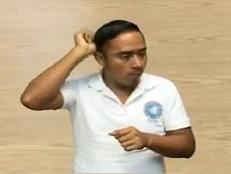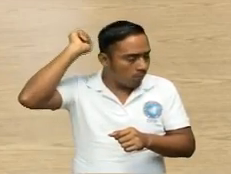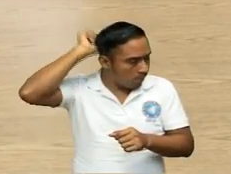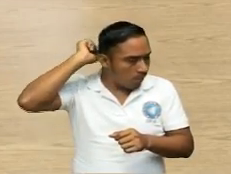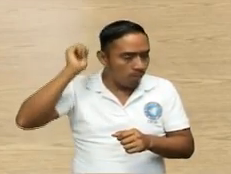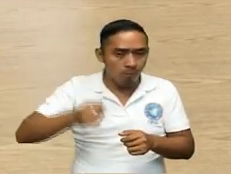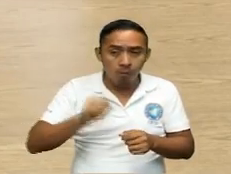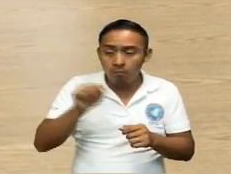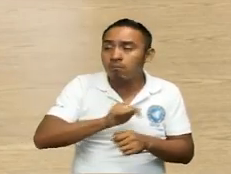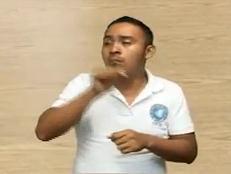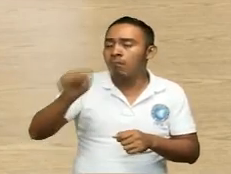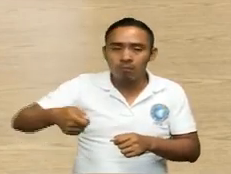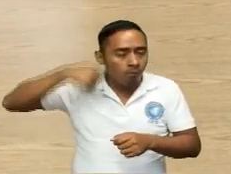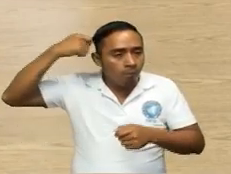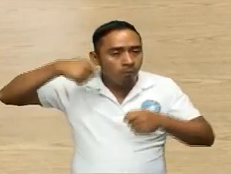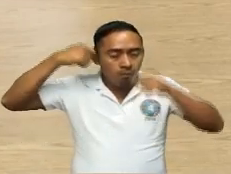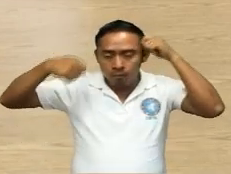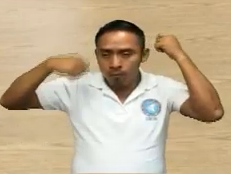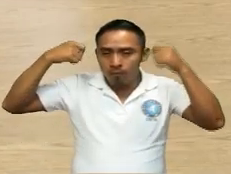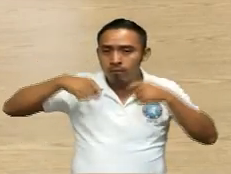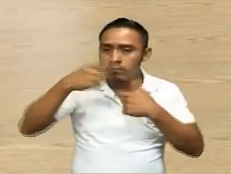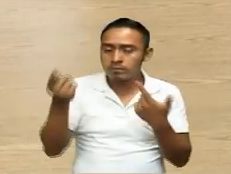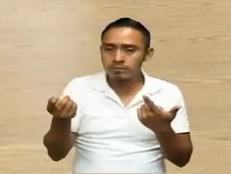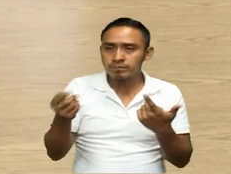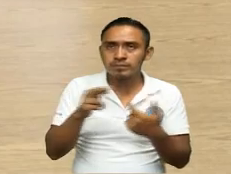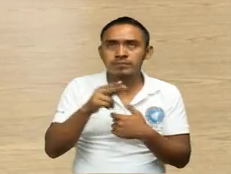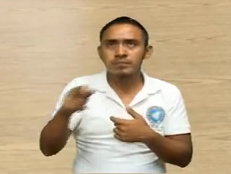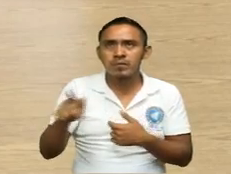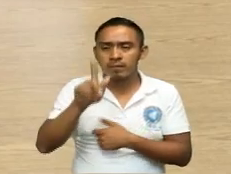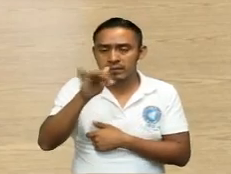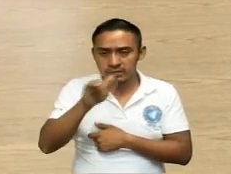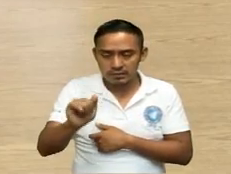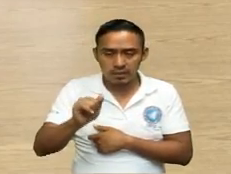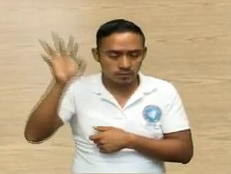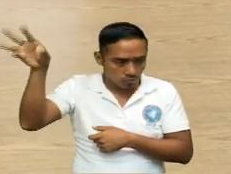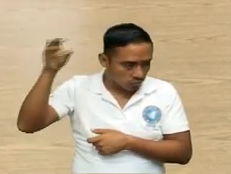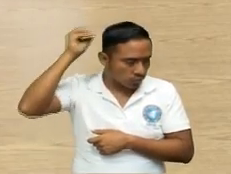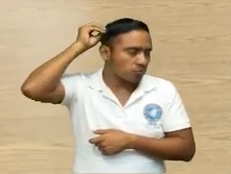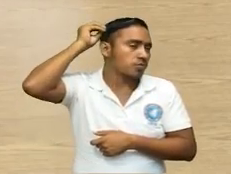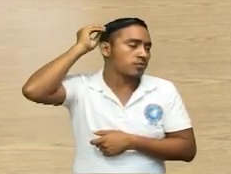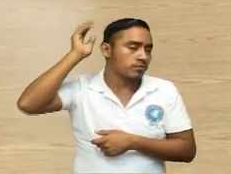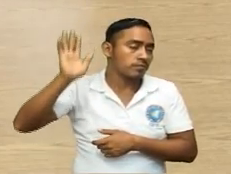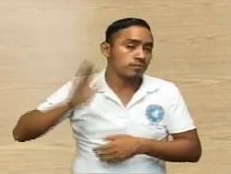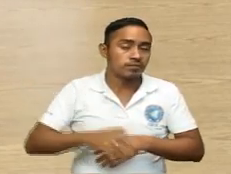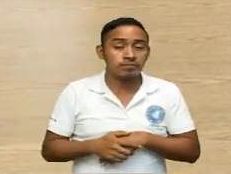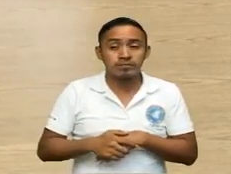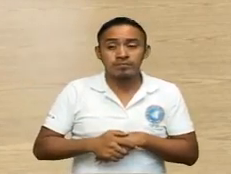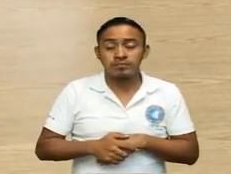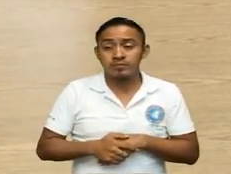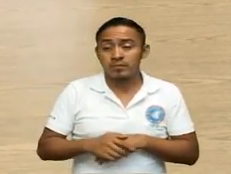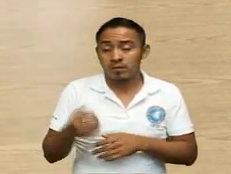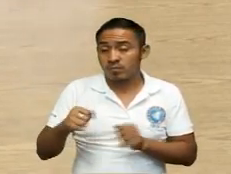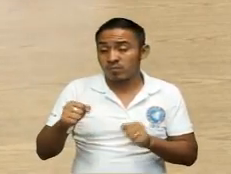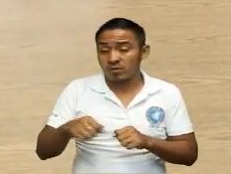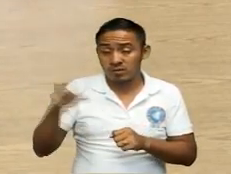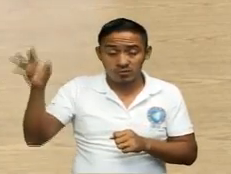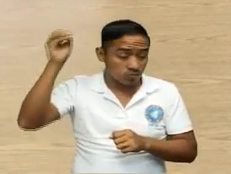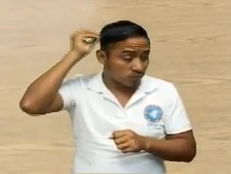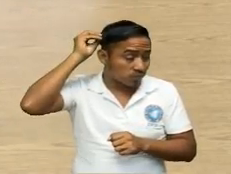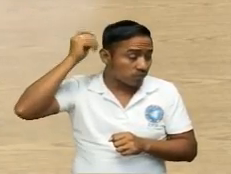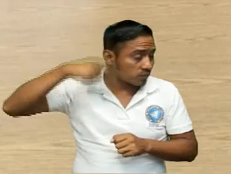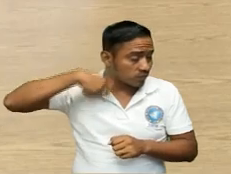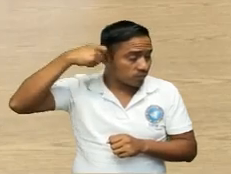llevarlos a cualquier lugar arresurado, porque también la tiña de la cabeza o el cuero cabelludo, perdón, también se pasa a través de fómites, a